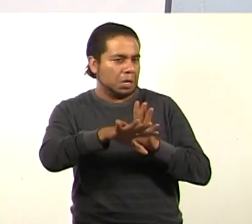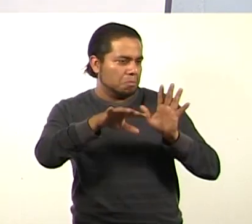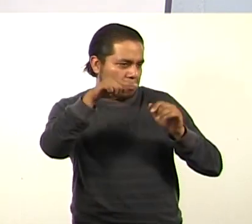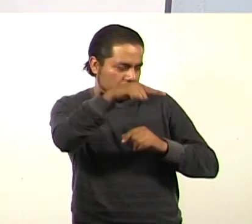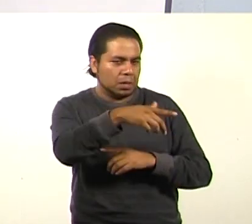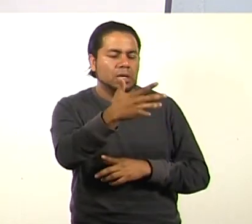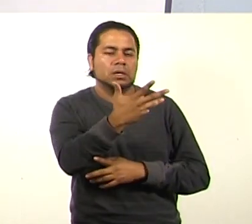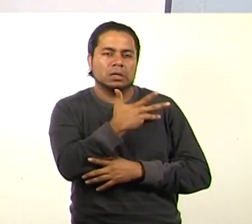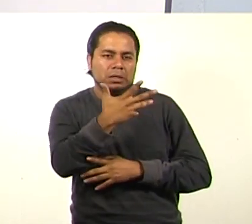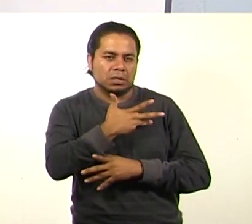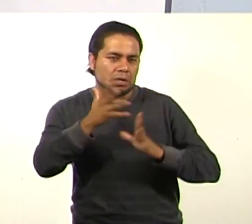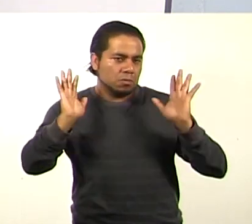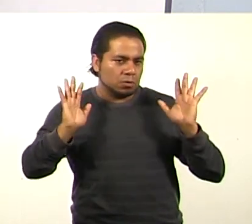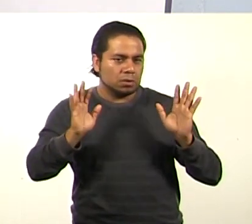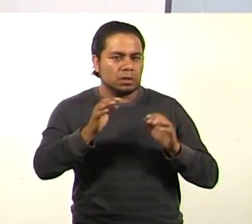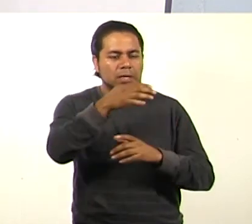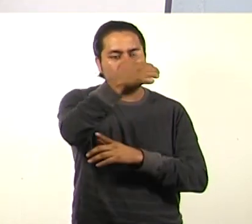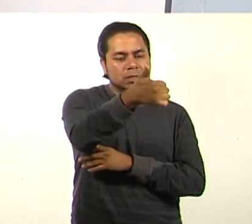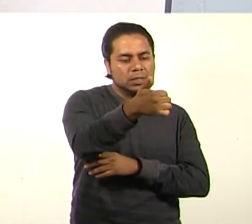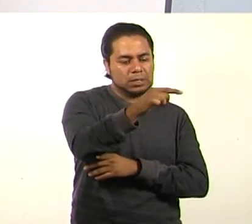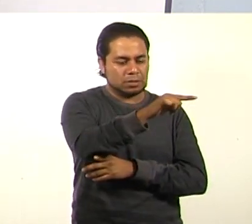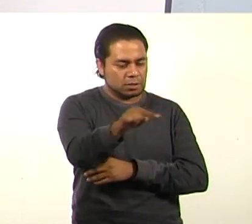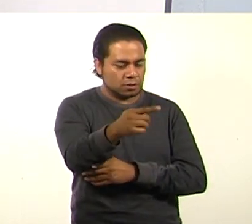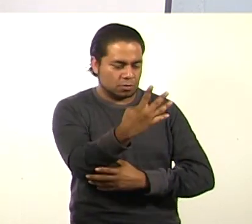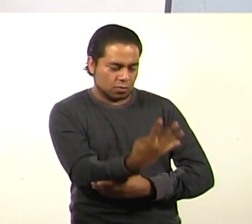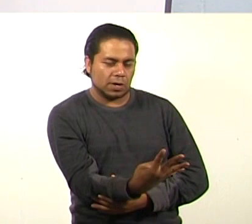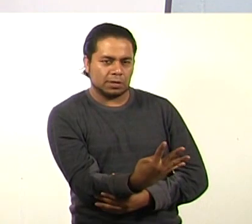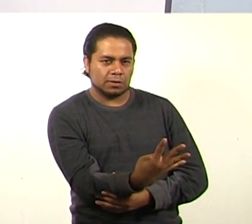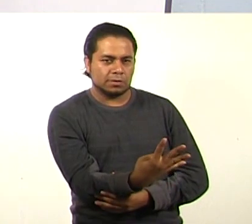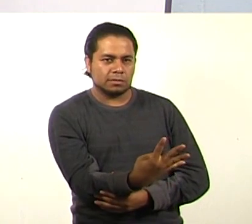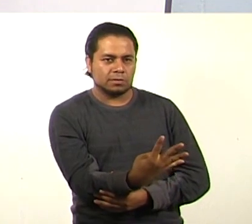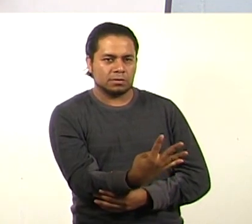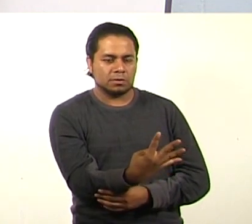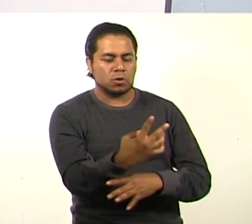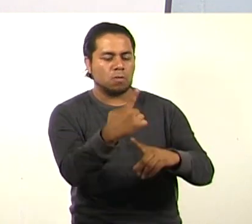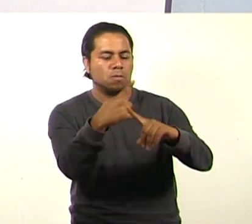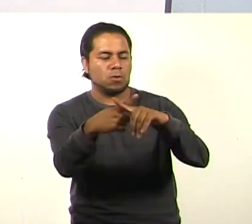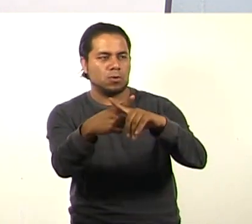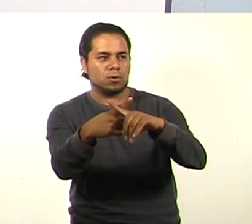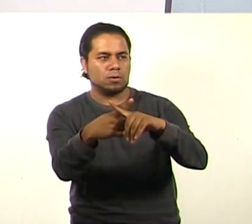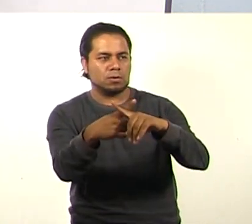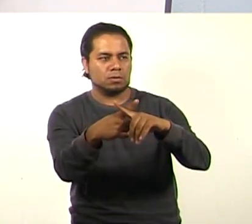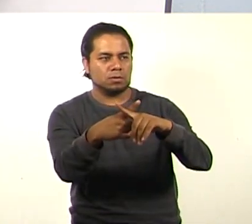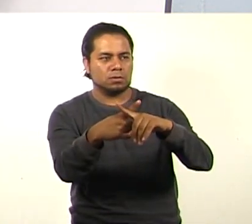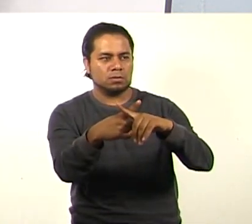tenemos 6 cuartos por